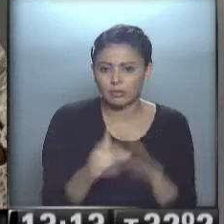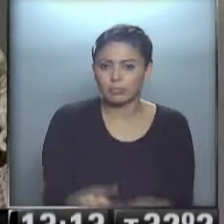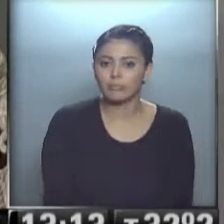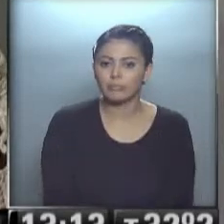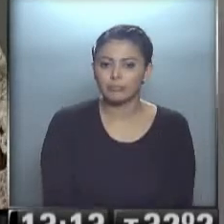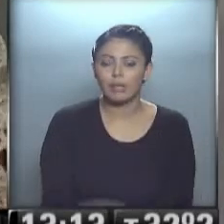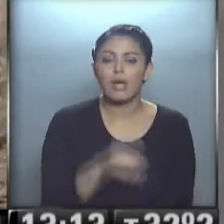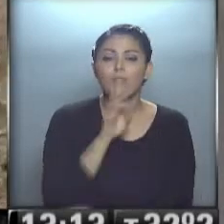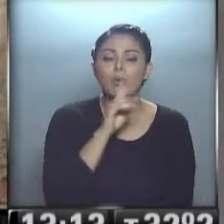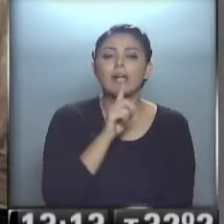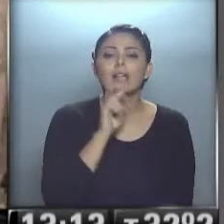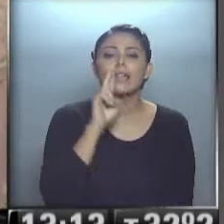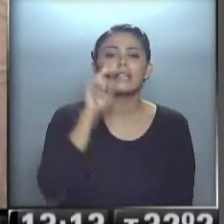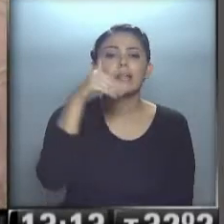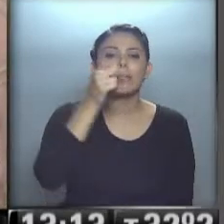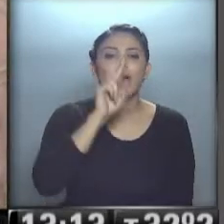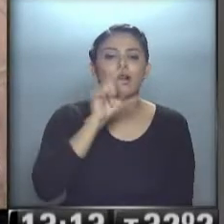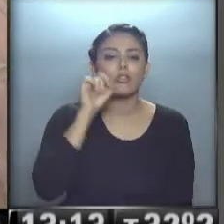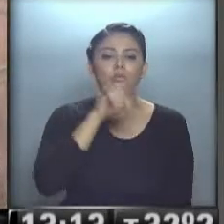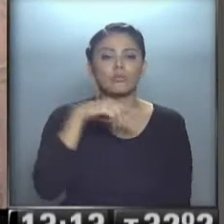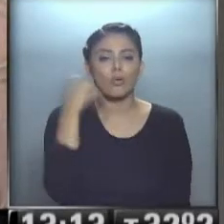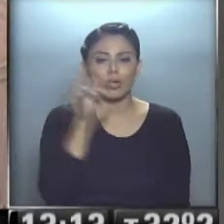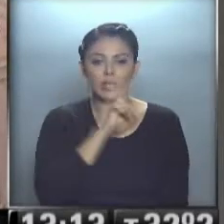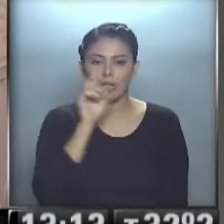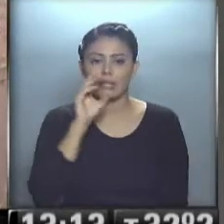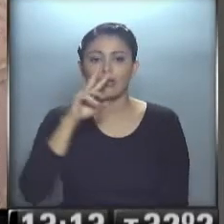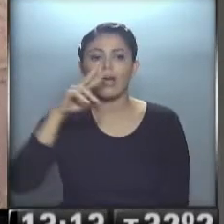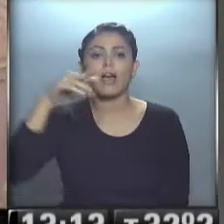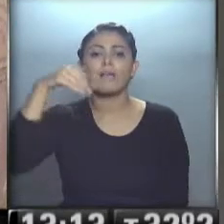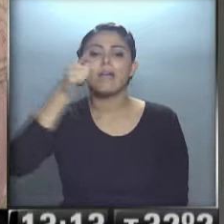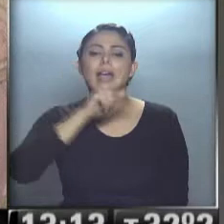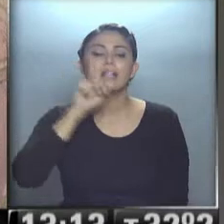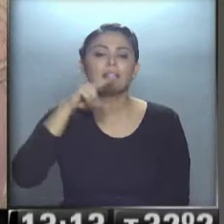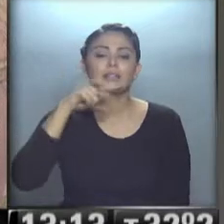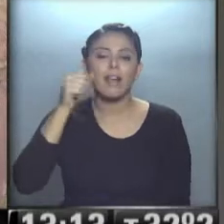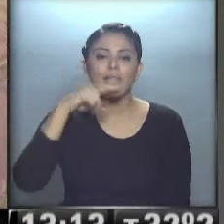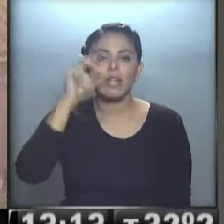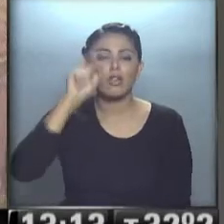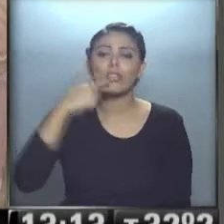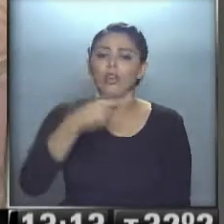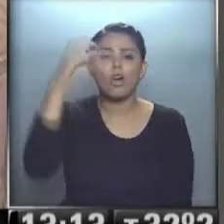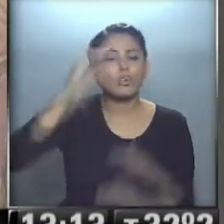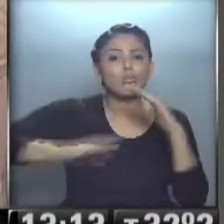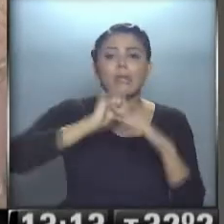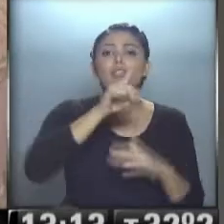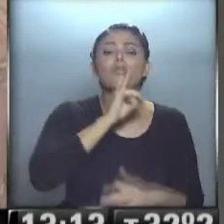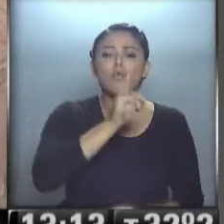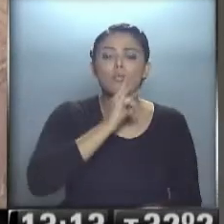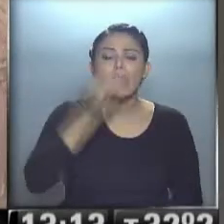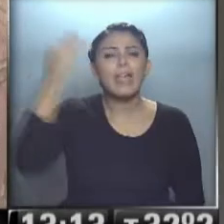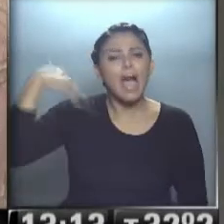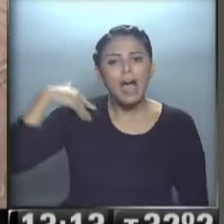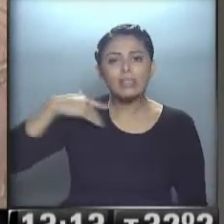susana trimarco la mamá de marita verón calificó como un paso muy importante el fallo de la corte suprema de tucumán que revocó la absolución